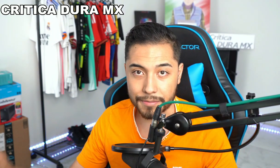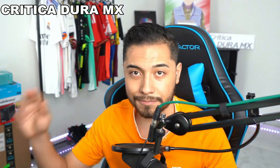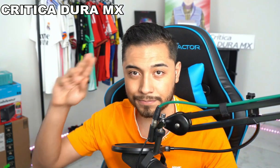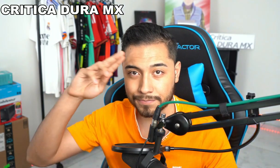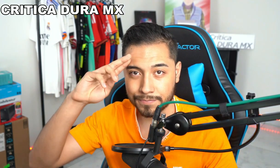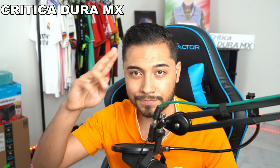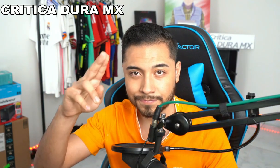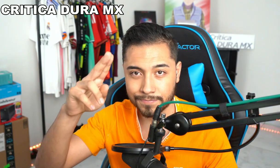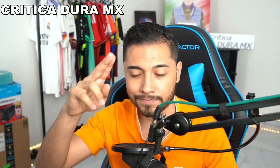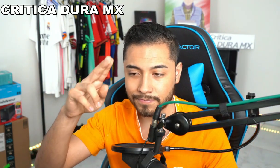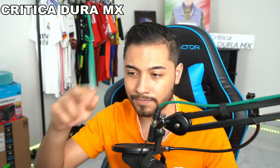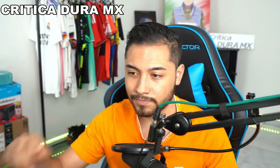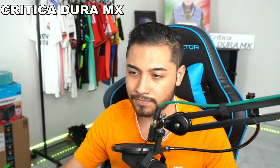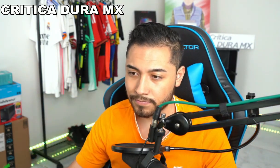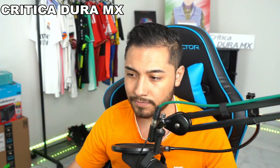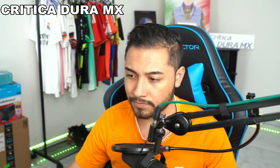próxima